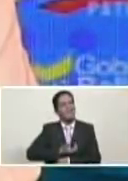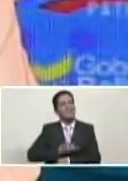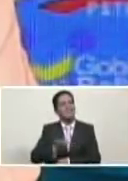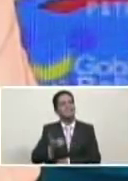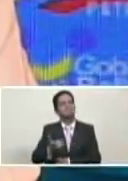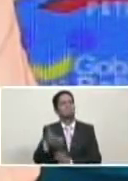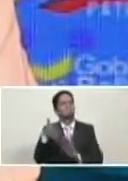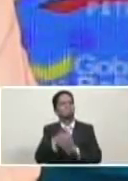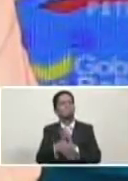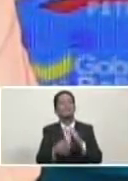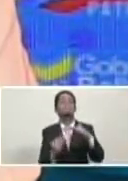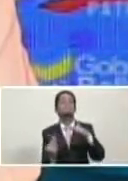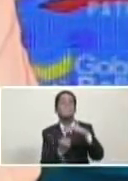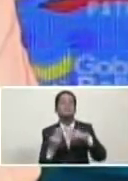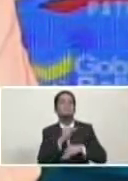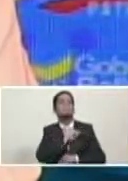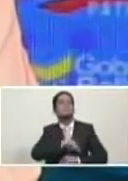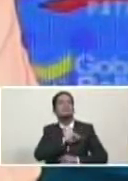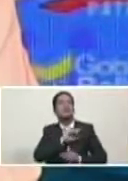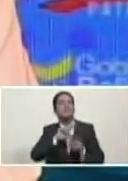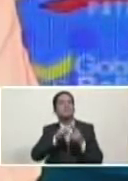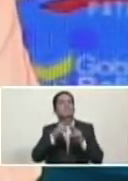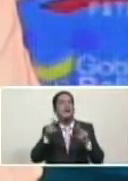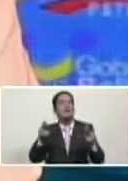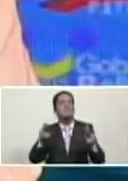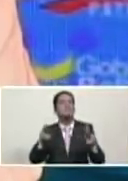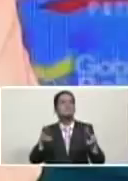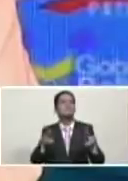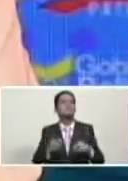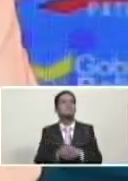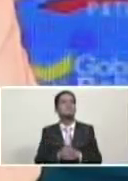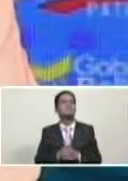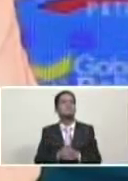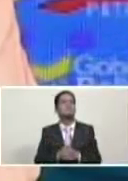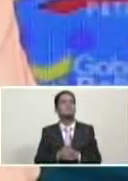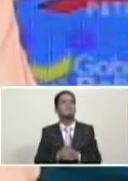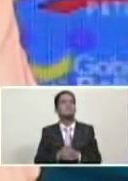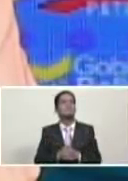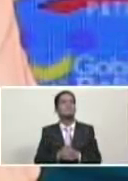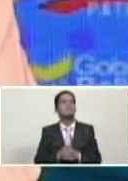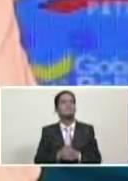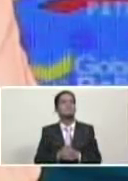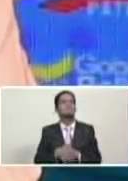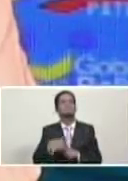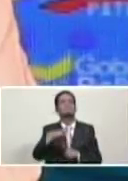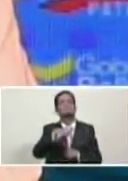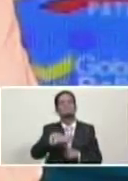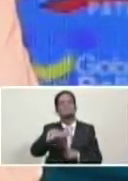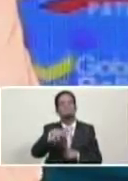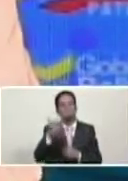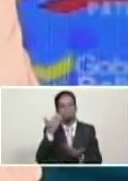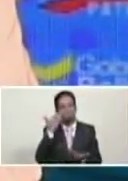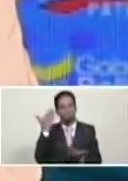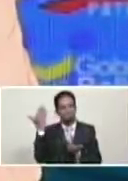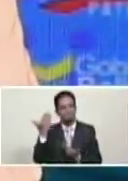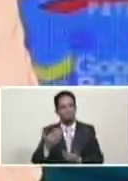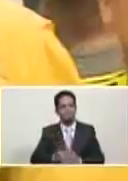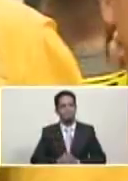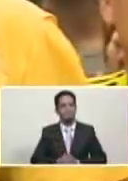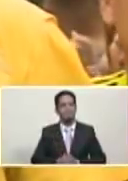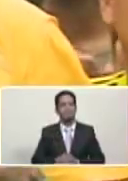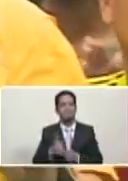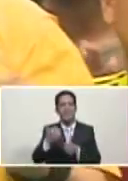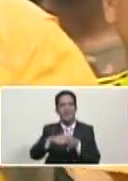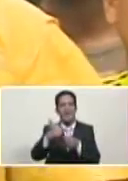gran base de misiones de paz de la parroquia Antonio Borjas, sector Plateja. Adelante,